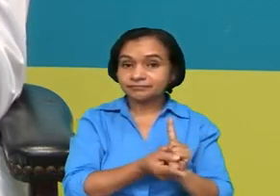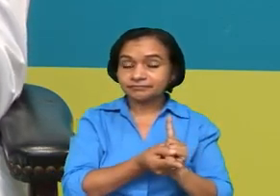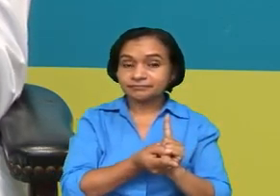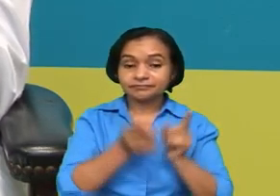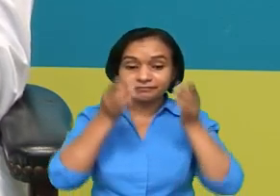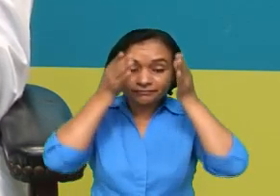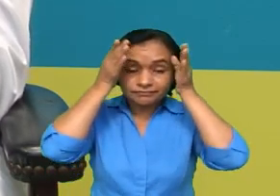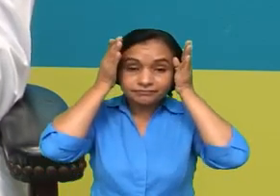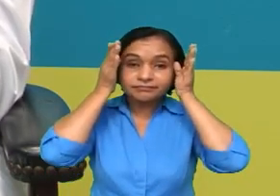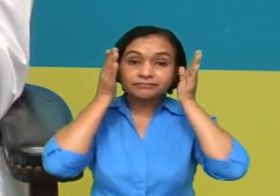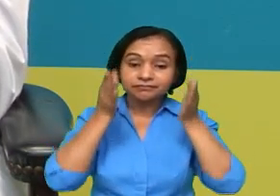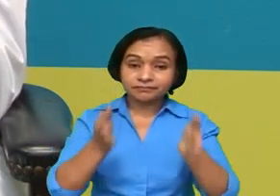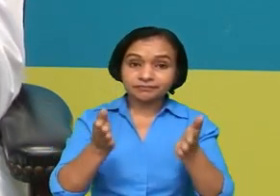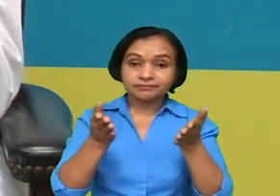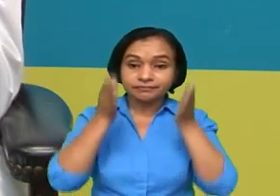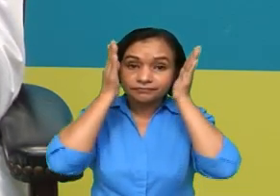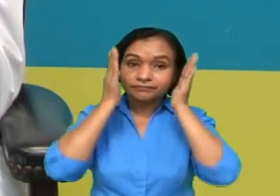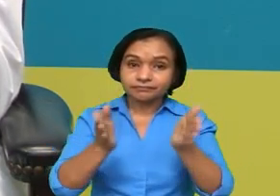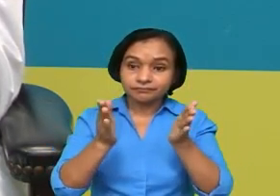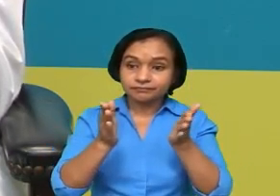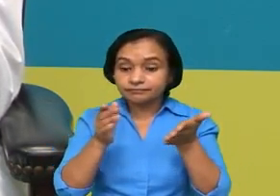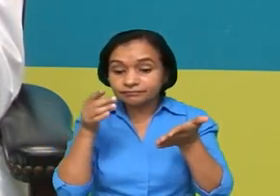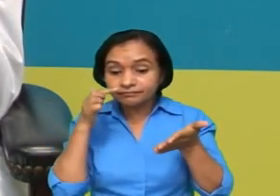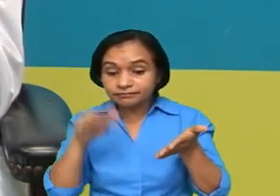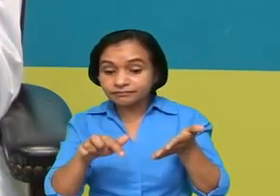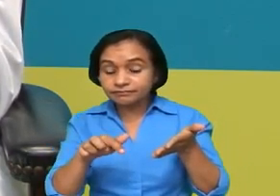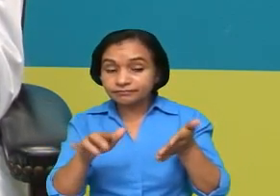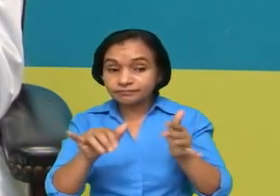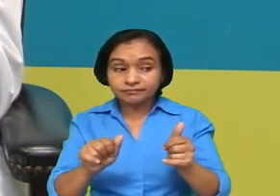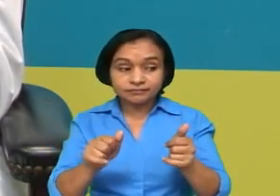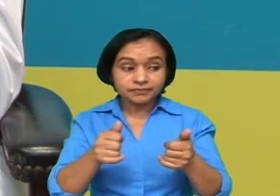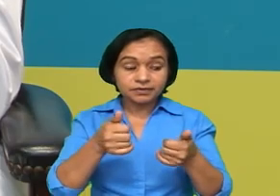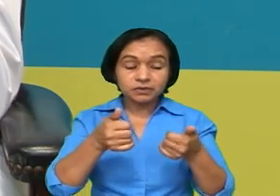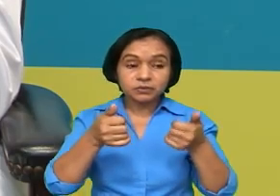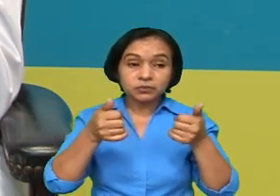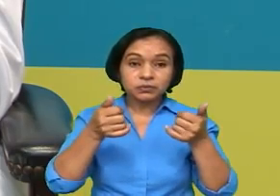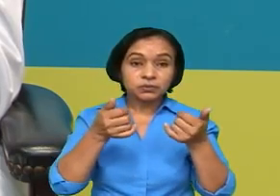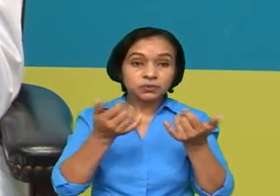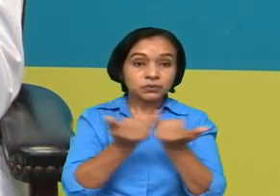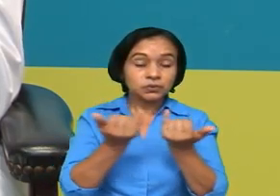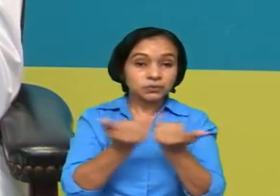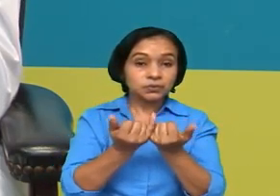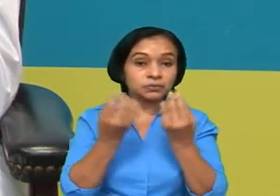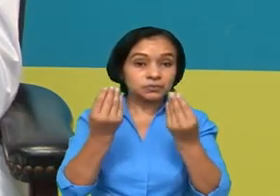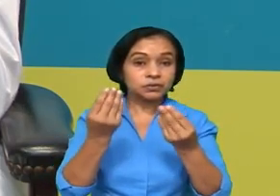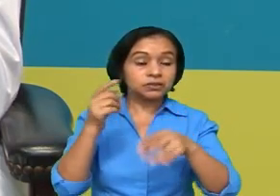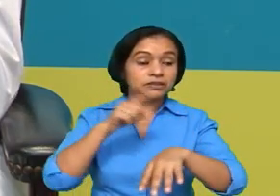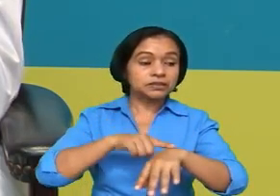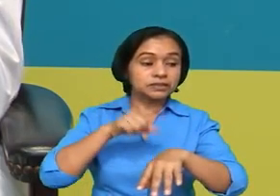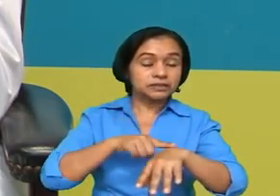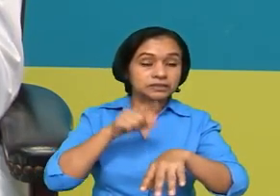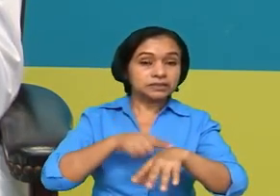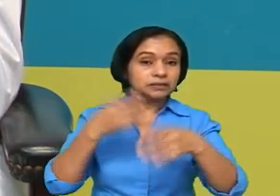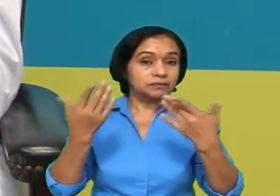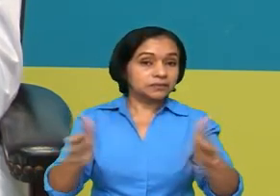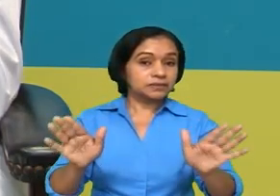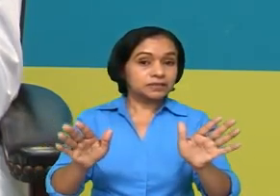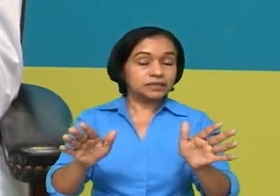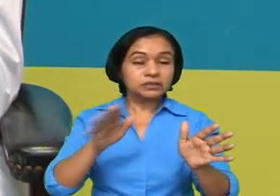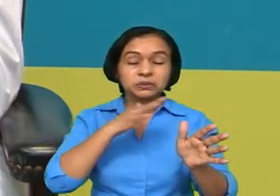fijos, o atento a ver de cuánto tiempo lleva, si ya lo ha ensuciado, si ya